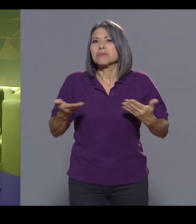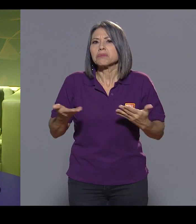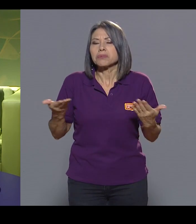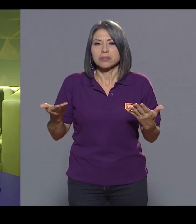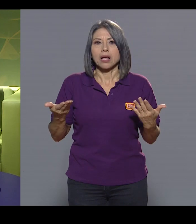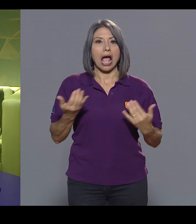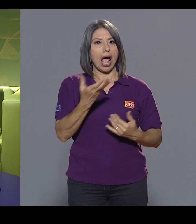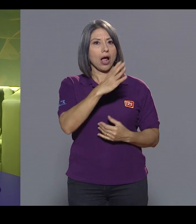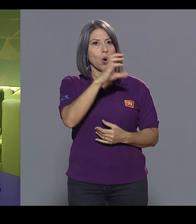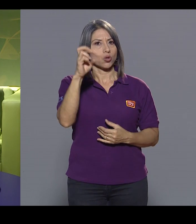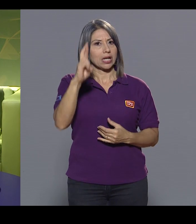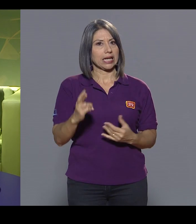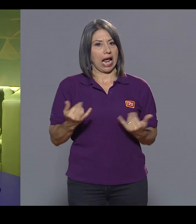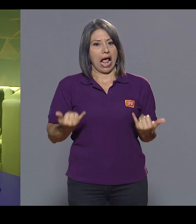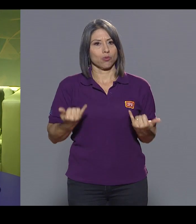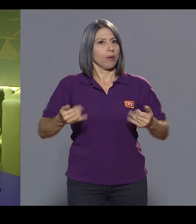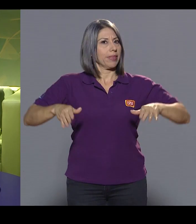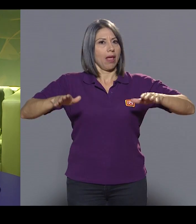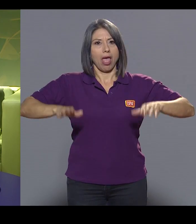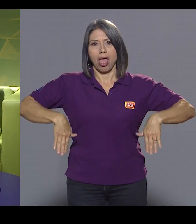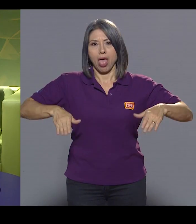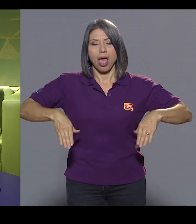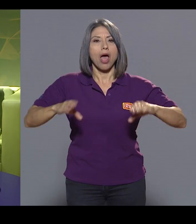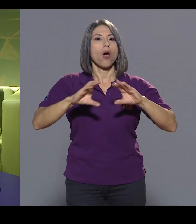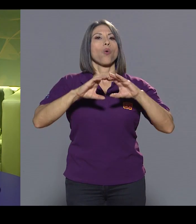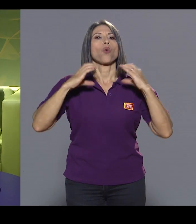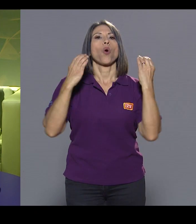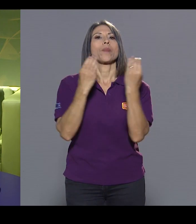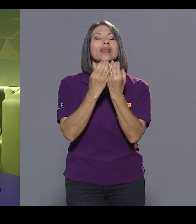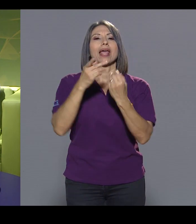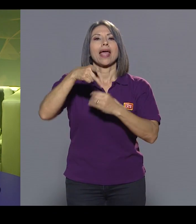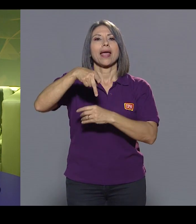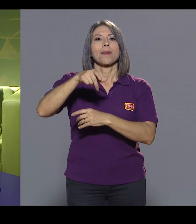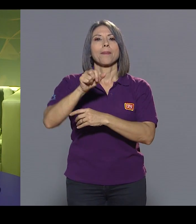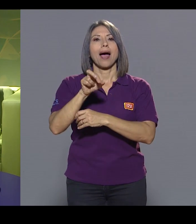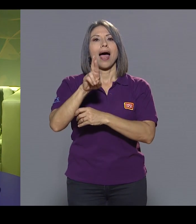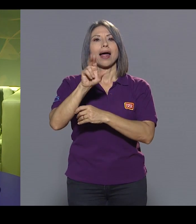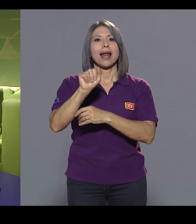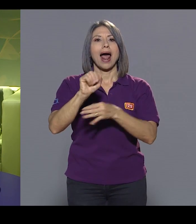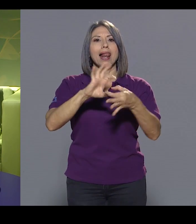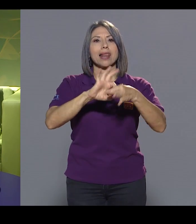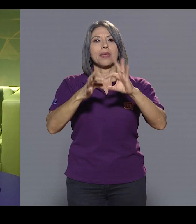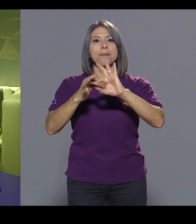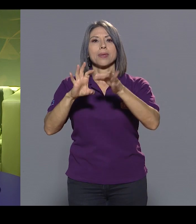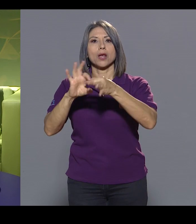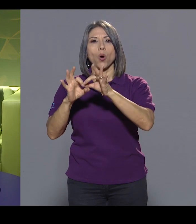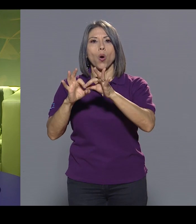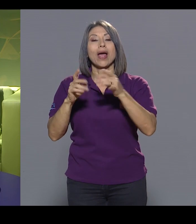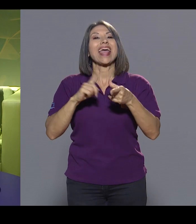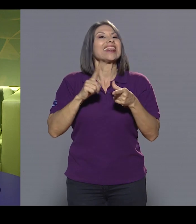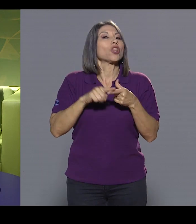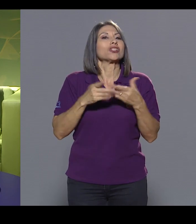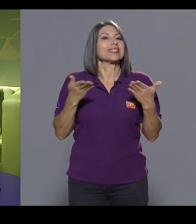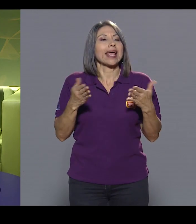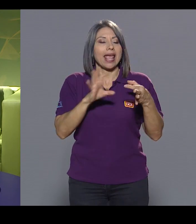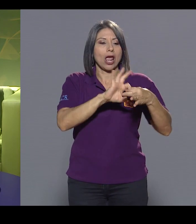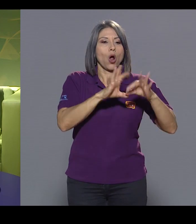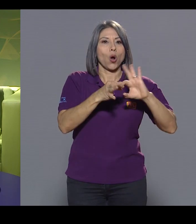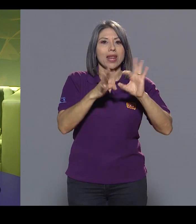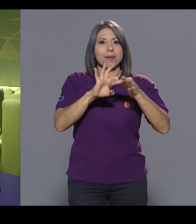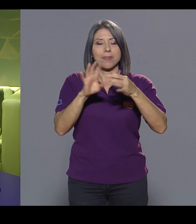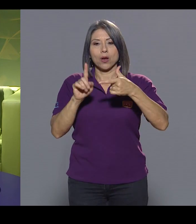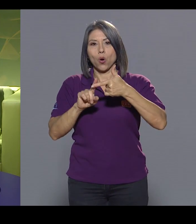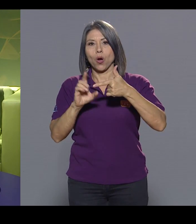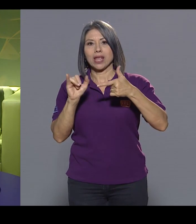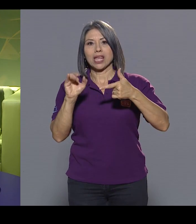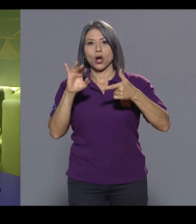Rica no dispone actualmente de un comité paralímpico nacional, y es el Comité Olímpico quien está asumiendo junto con ICODER